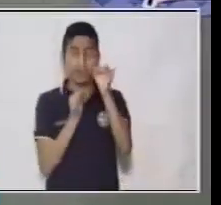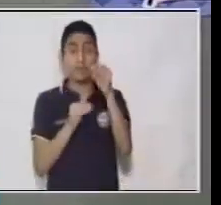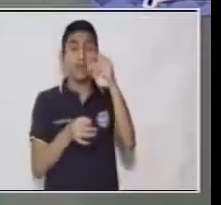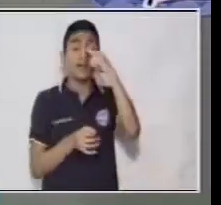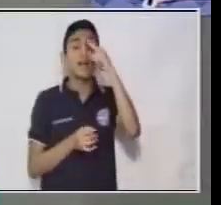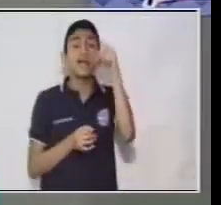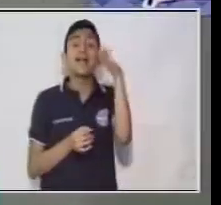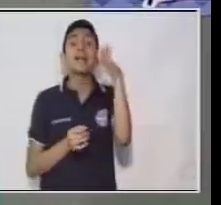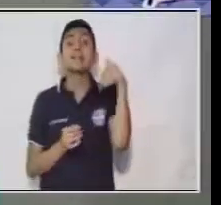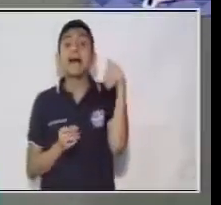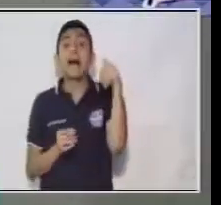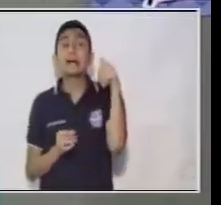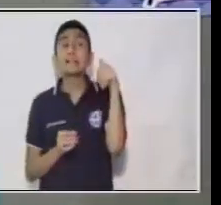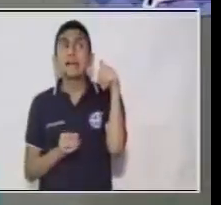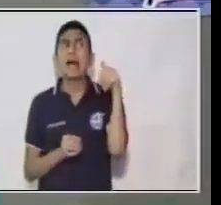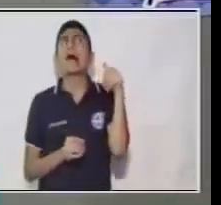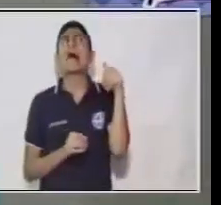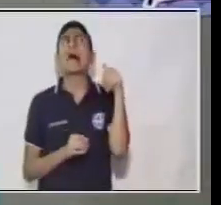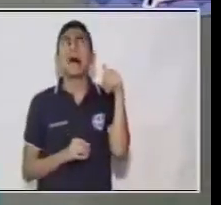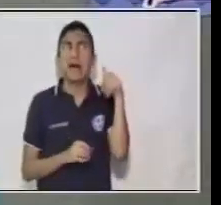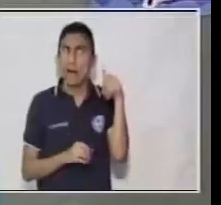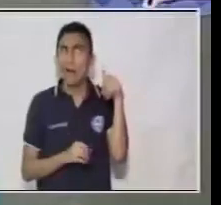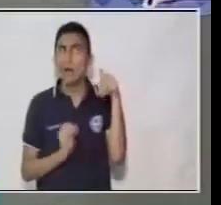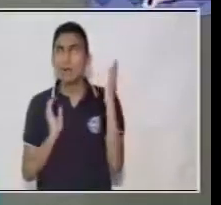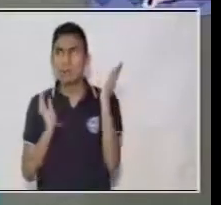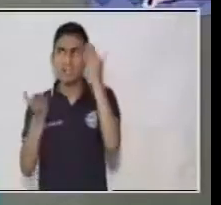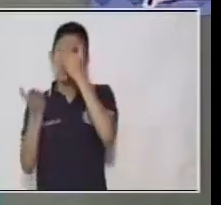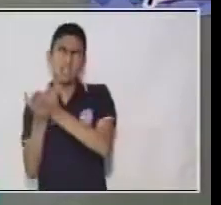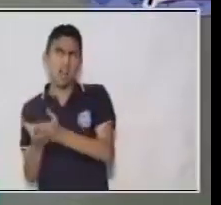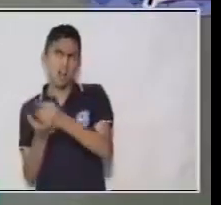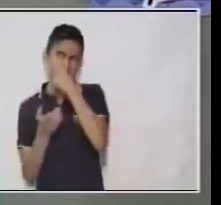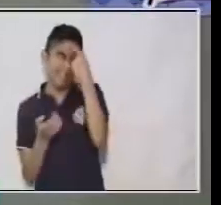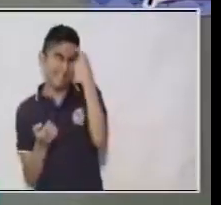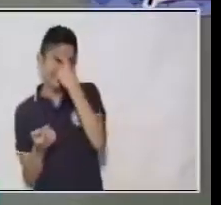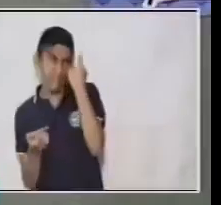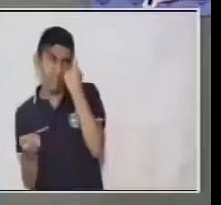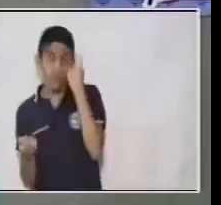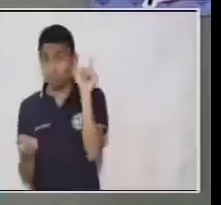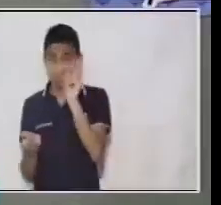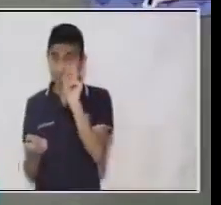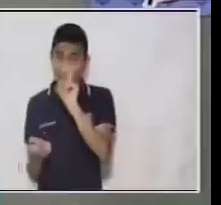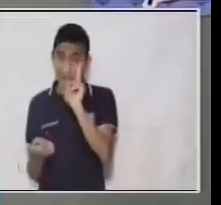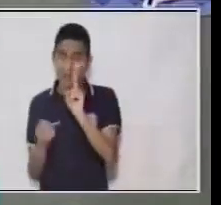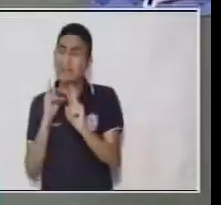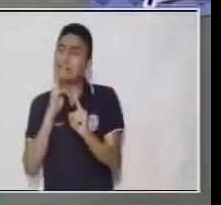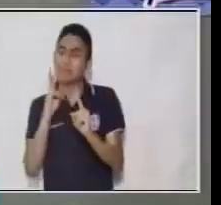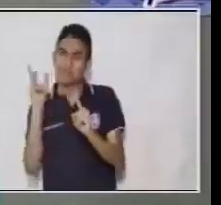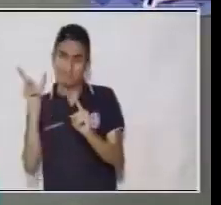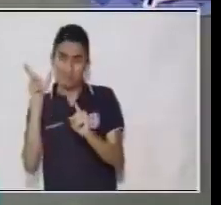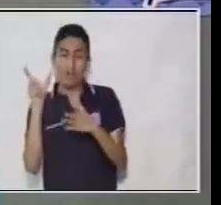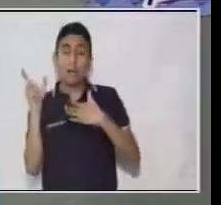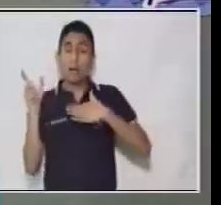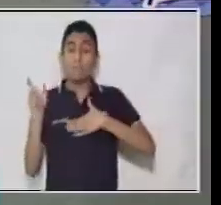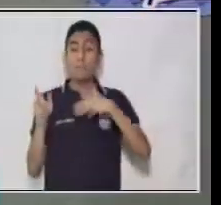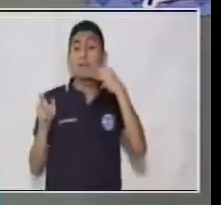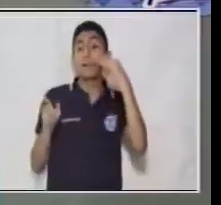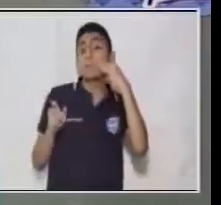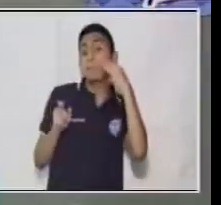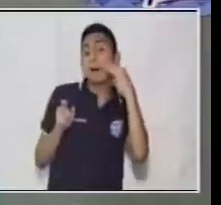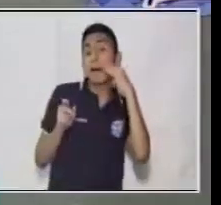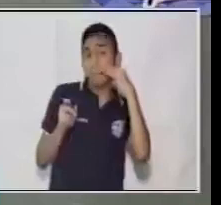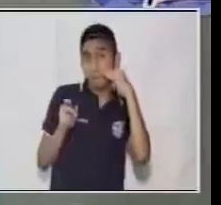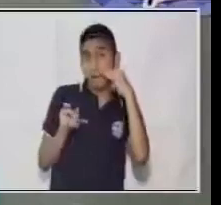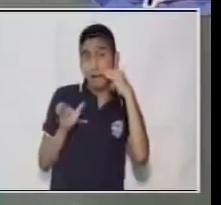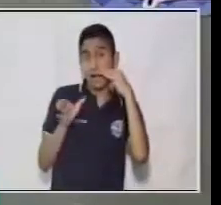taza sirve para llegar a su trabajo? Tampoco. Mi mamá sube